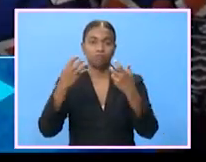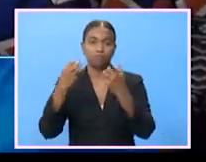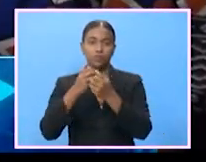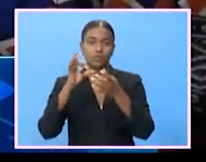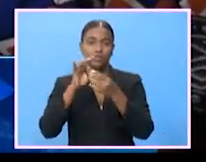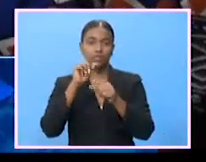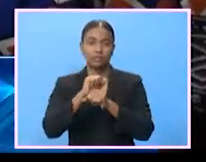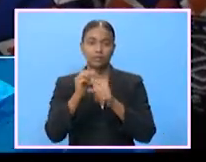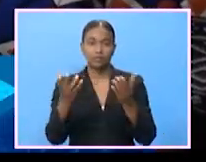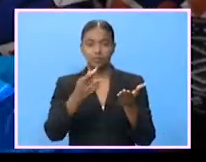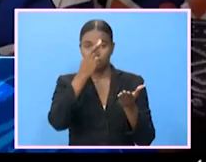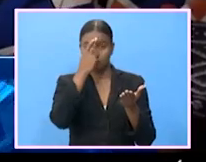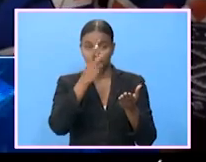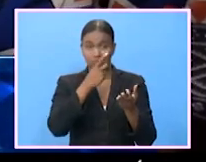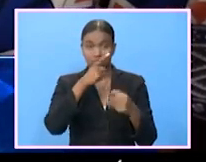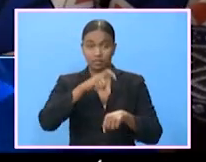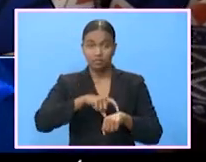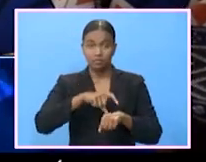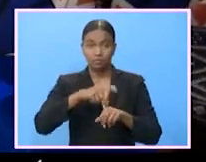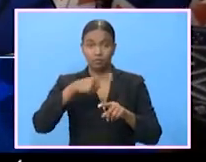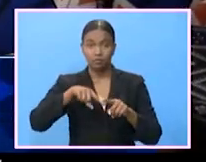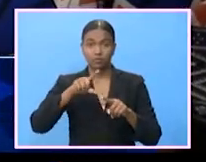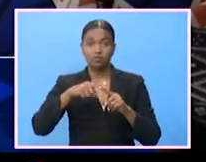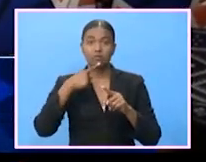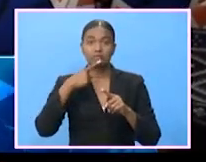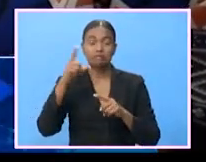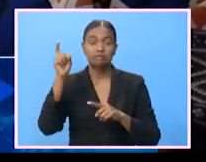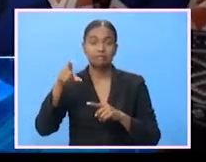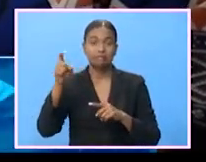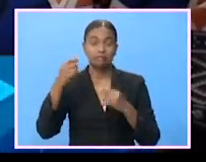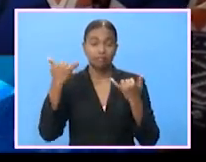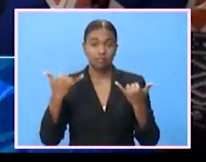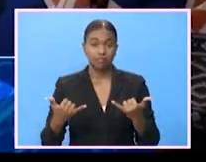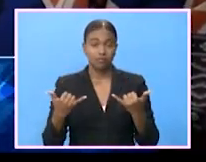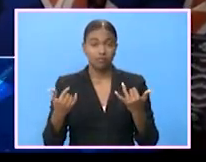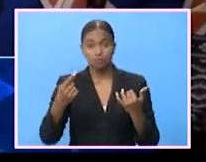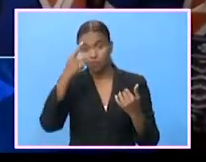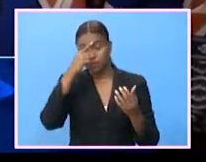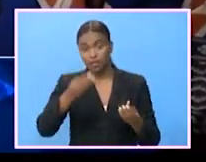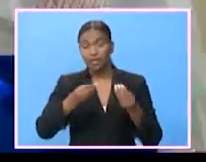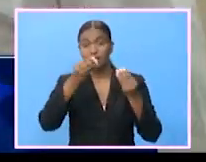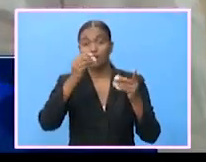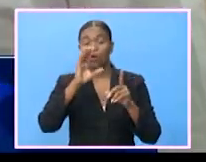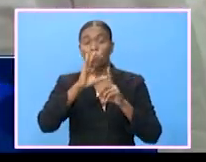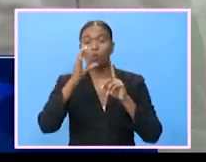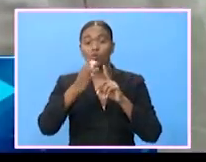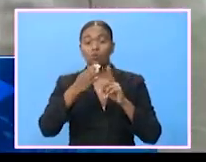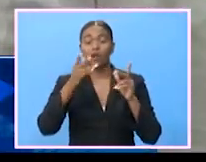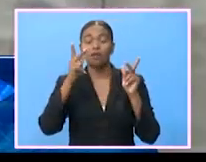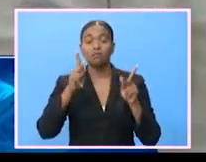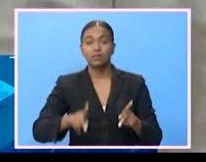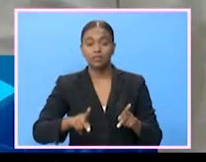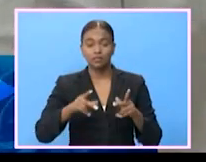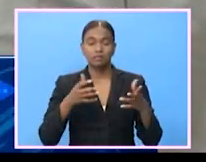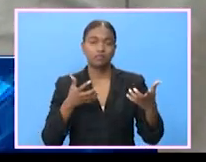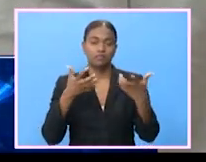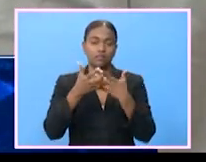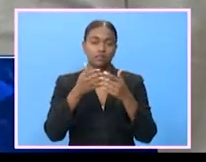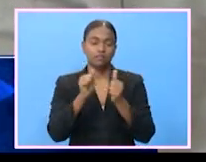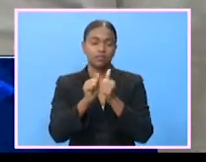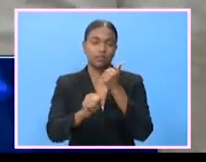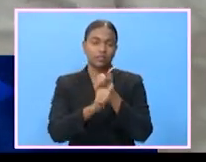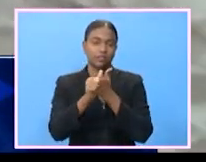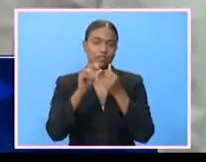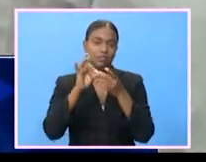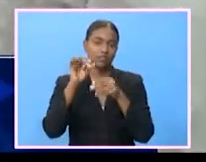en el país, al tiempo que manifestó la necesidad de crear una cultura ciudadana en torno al riesgo